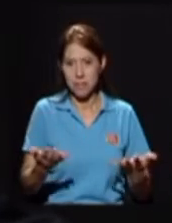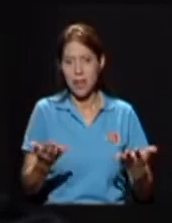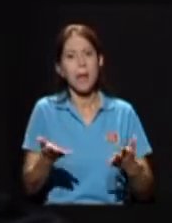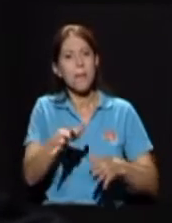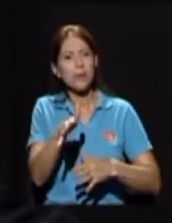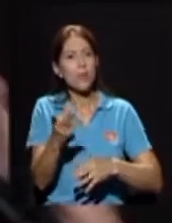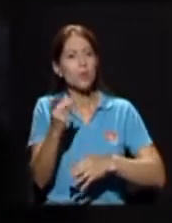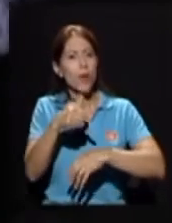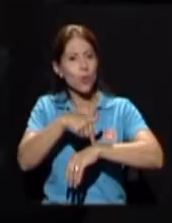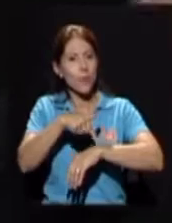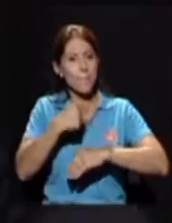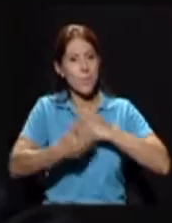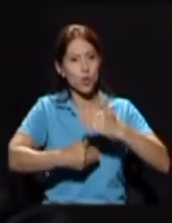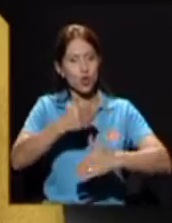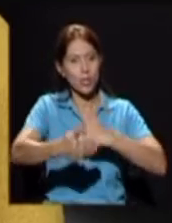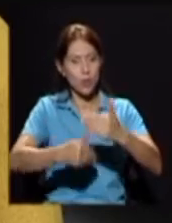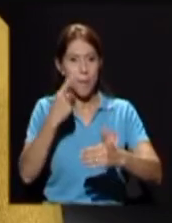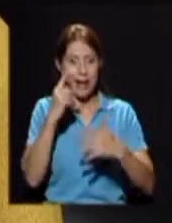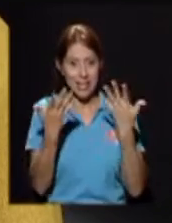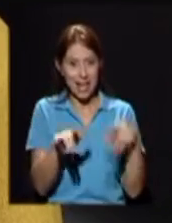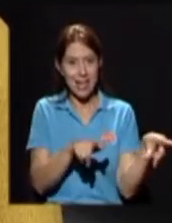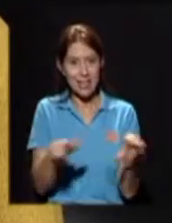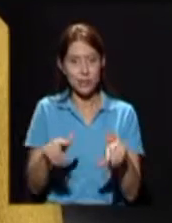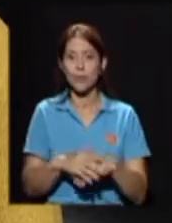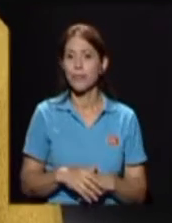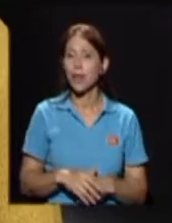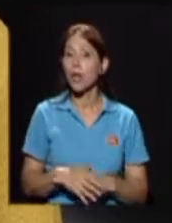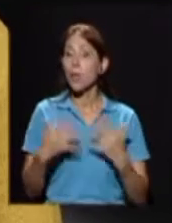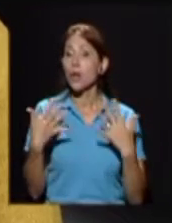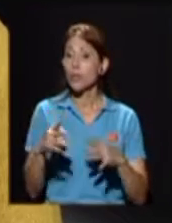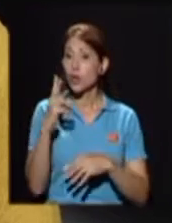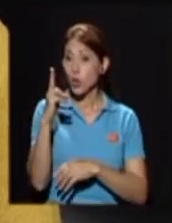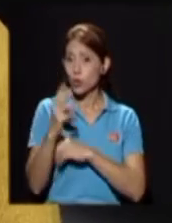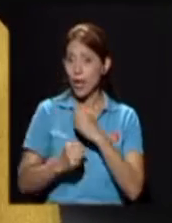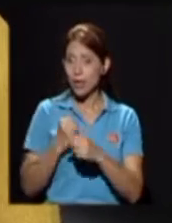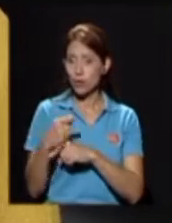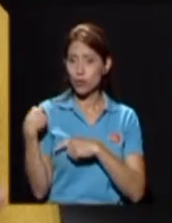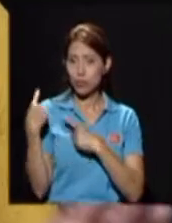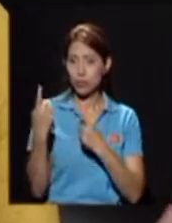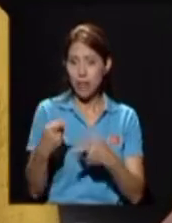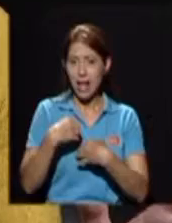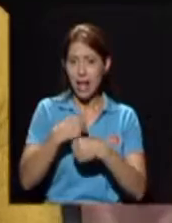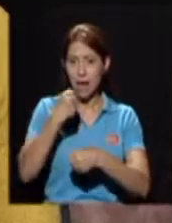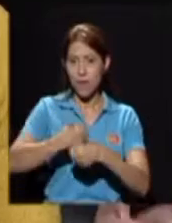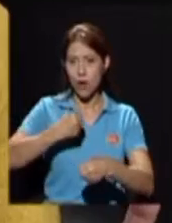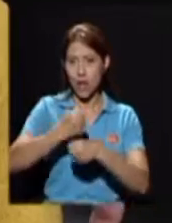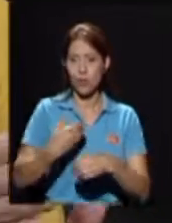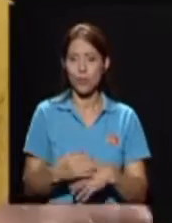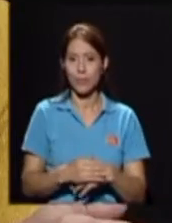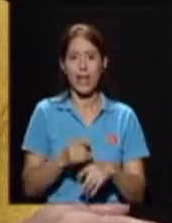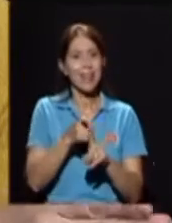¿cuánto duró el proceso de gestación? Duramos 2 años elaborándolo, tomando en cuenta todo, digamos, desde